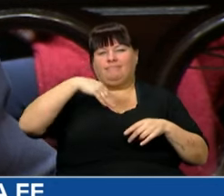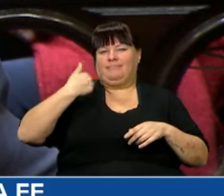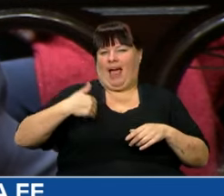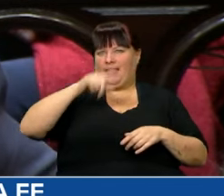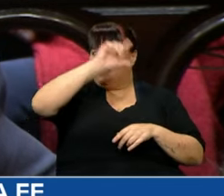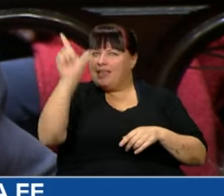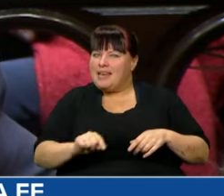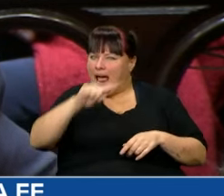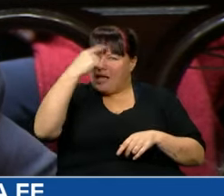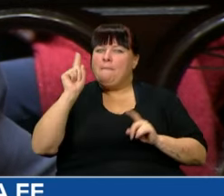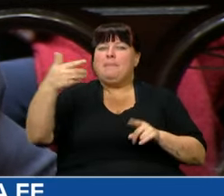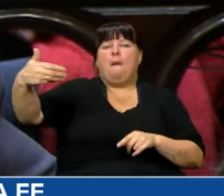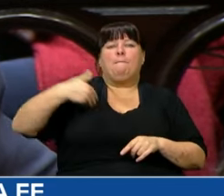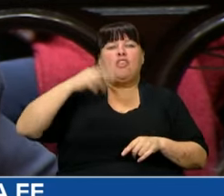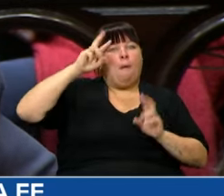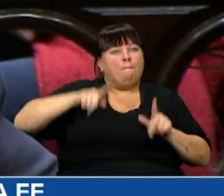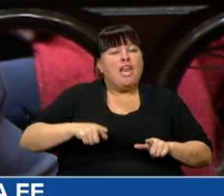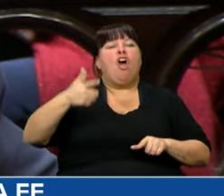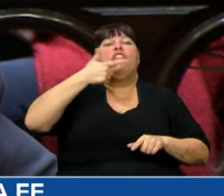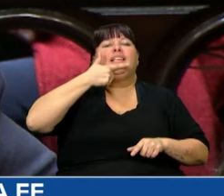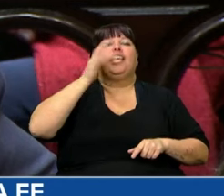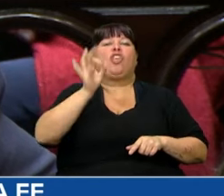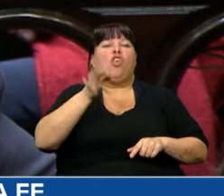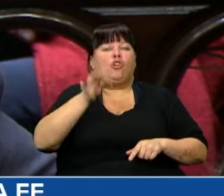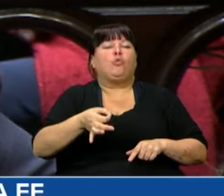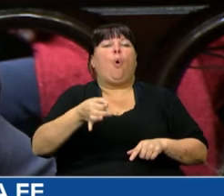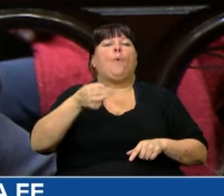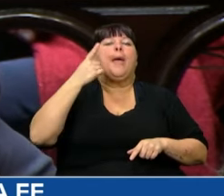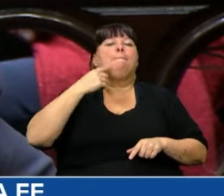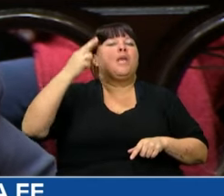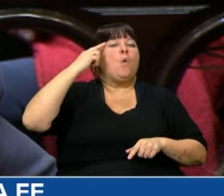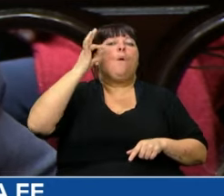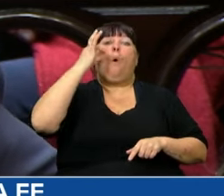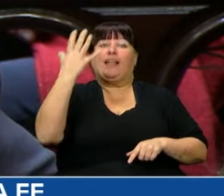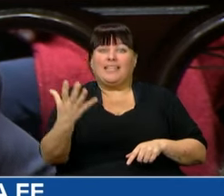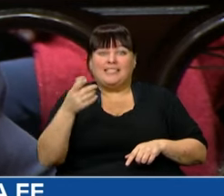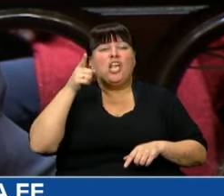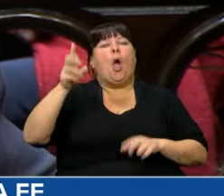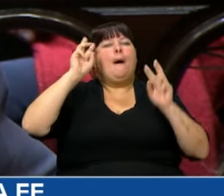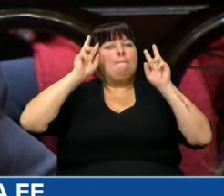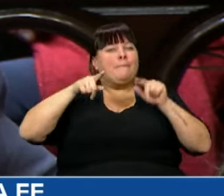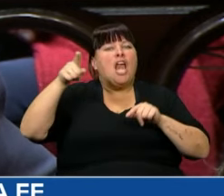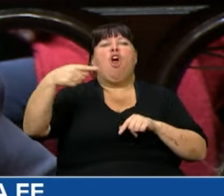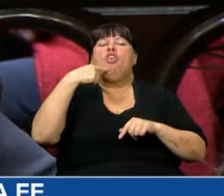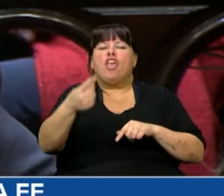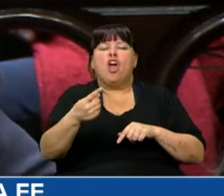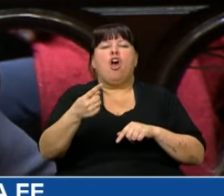nacional, como nos pidió el general Perón el 17 de octubre del 45, cuando